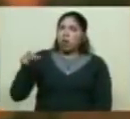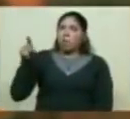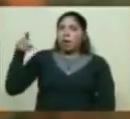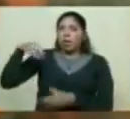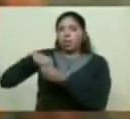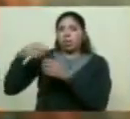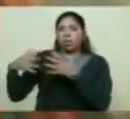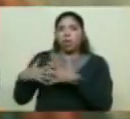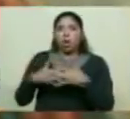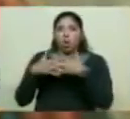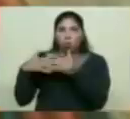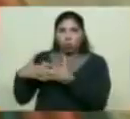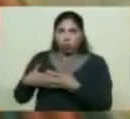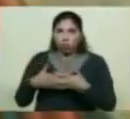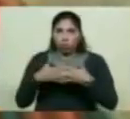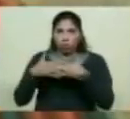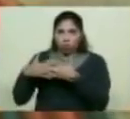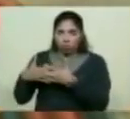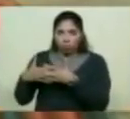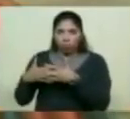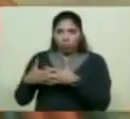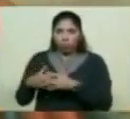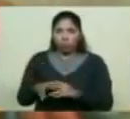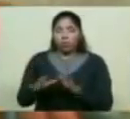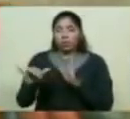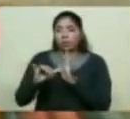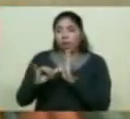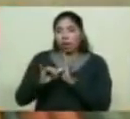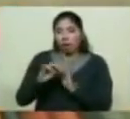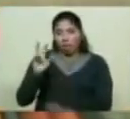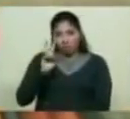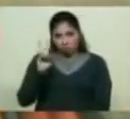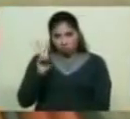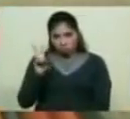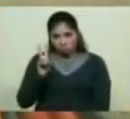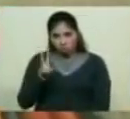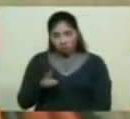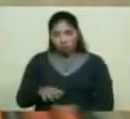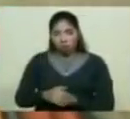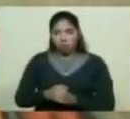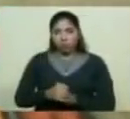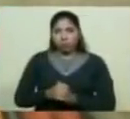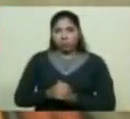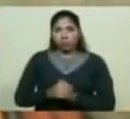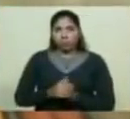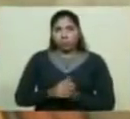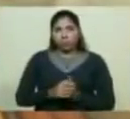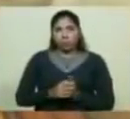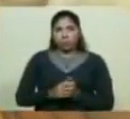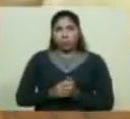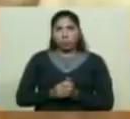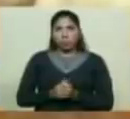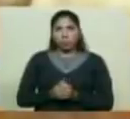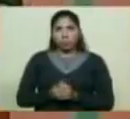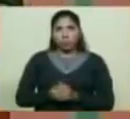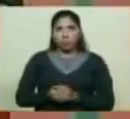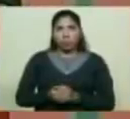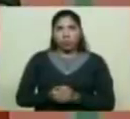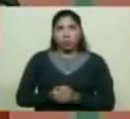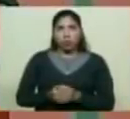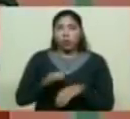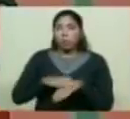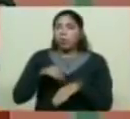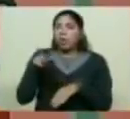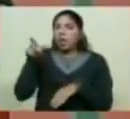américa del norte cerca de venezuela porque este señor estaba en el delta del orinoco